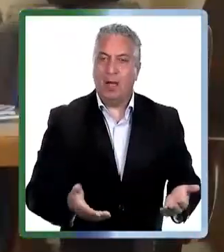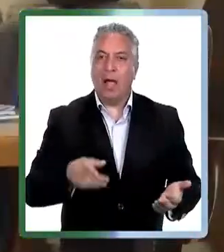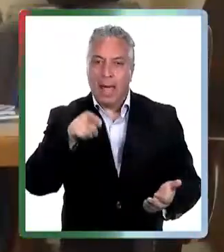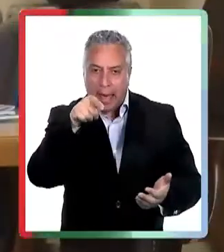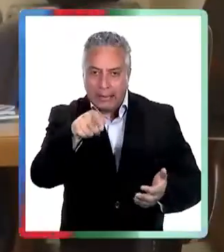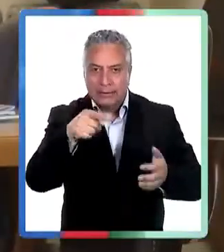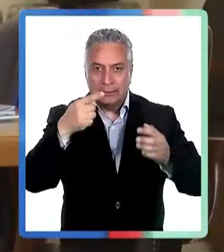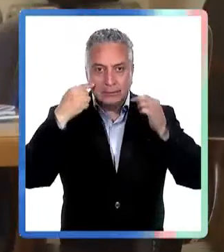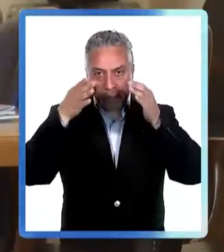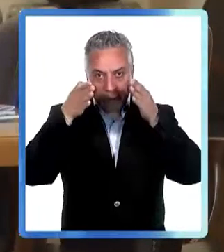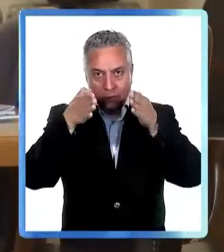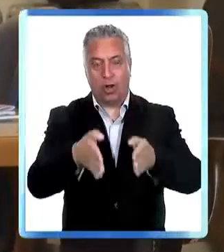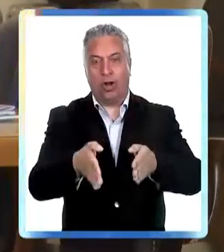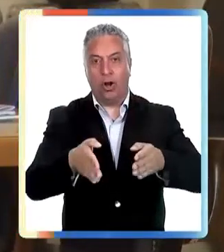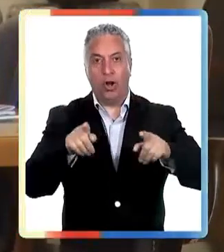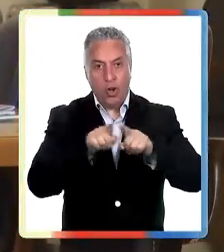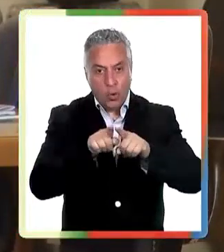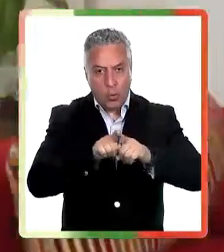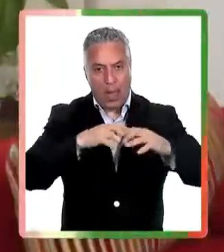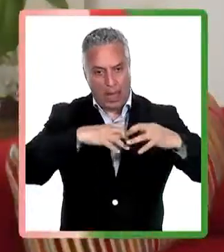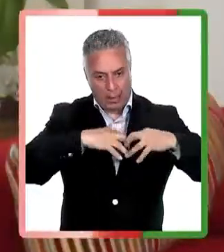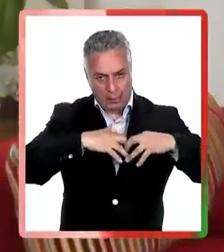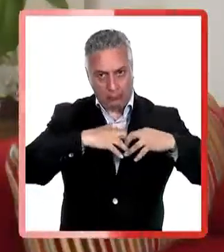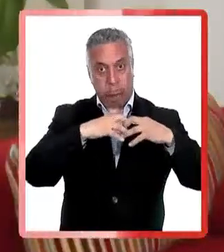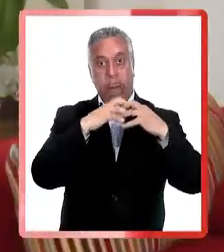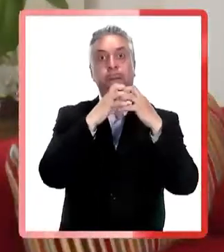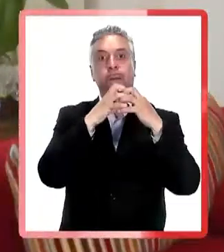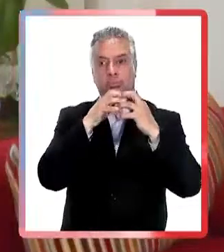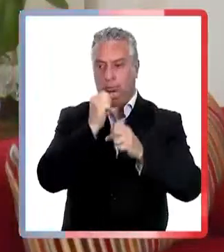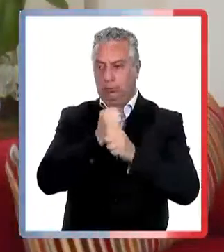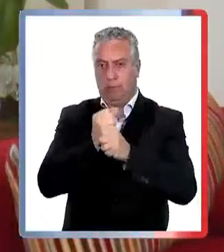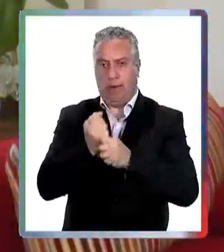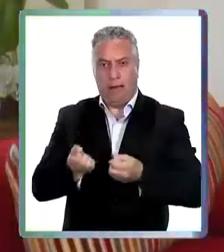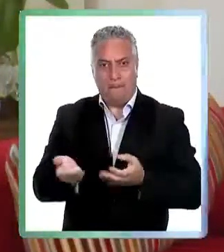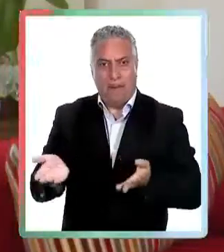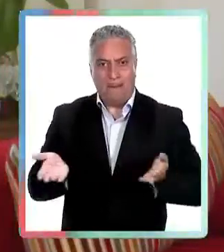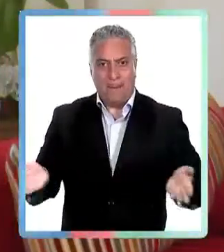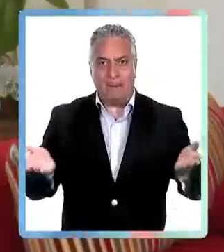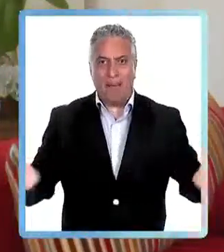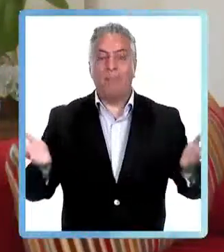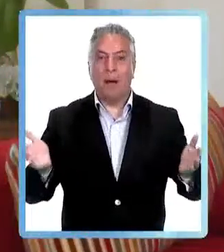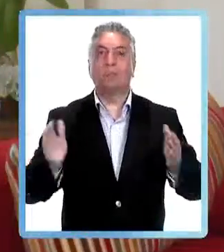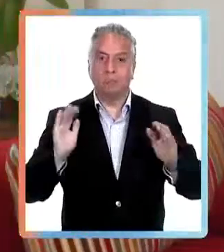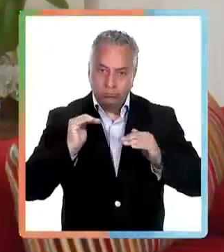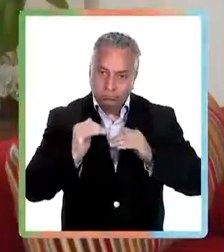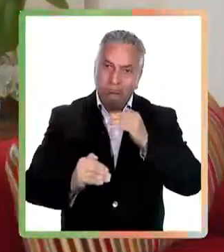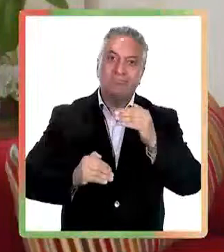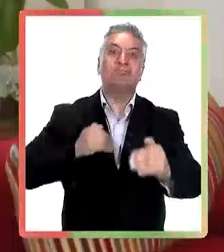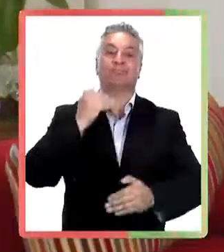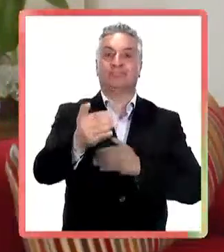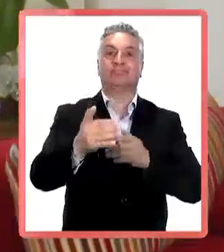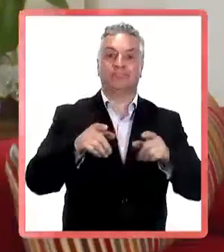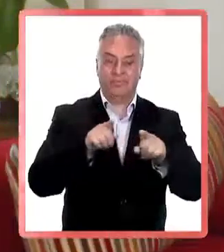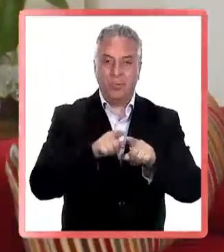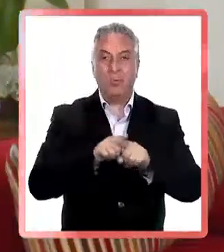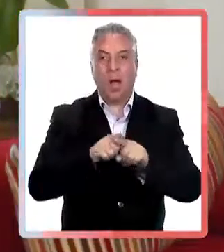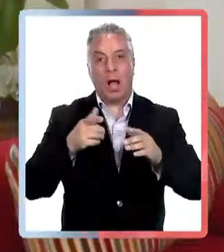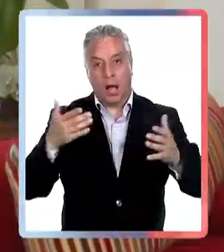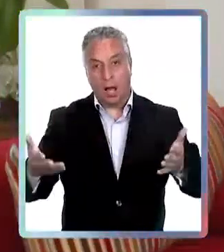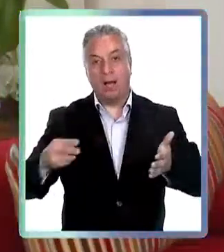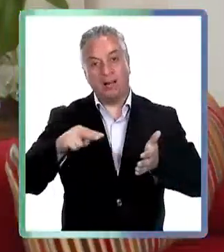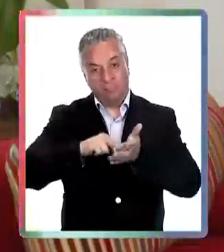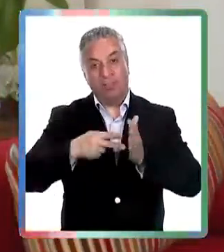ese es el foco, reactivar para generar empleo y poder capear esta